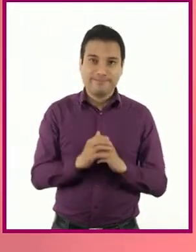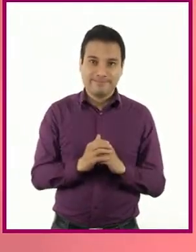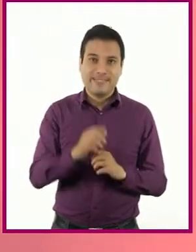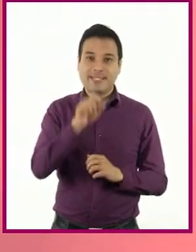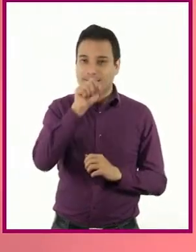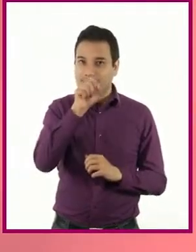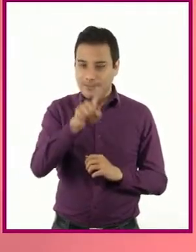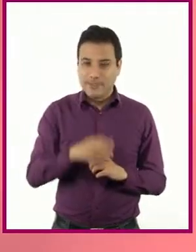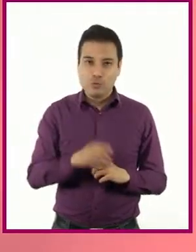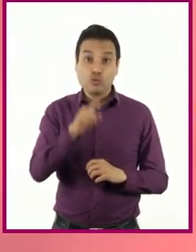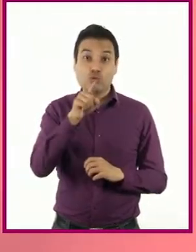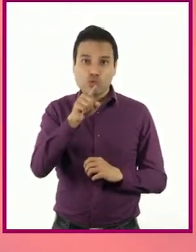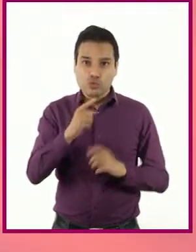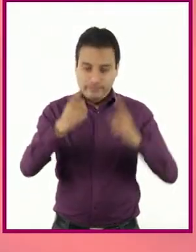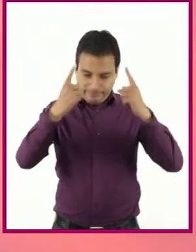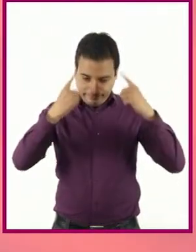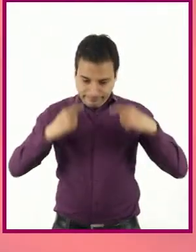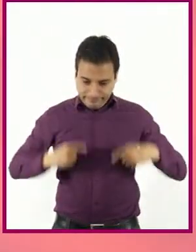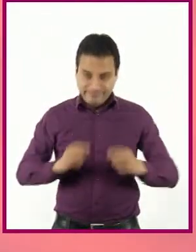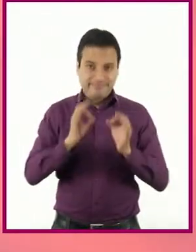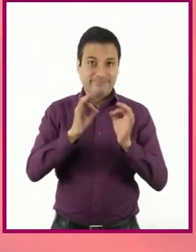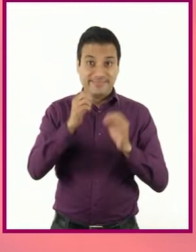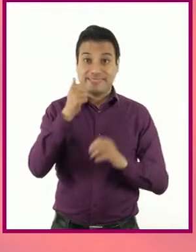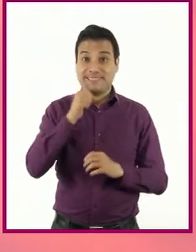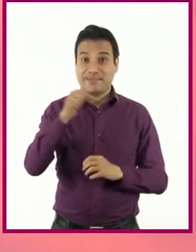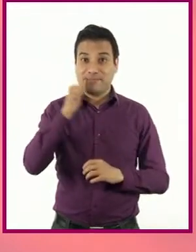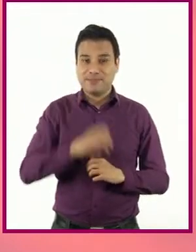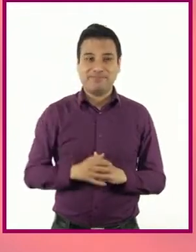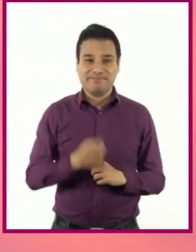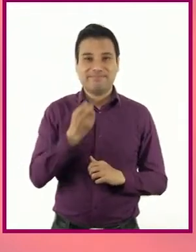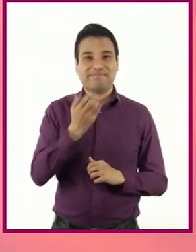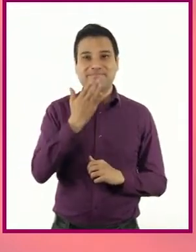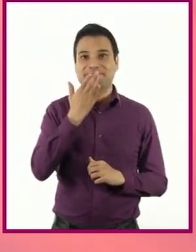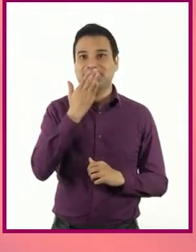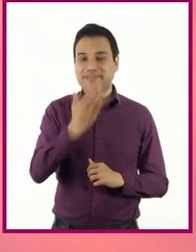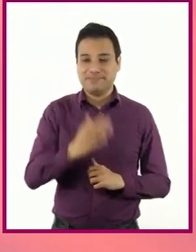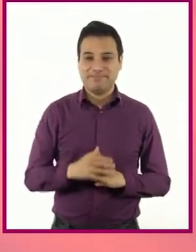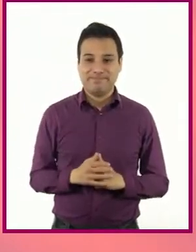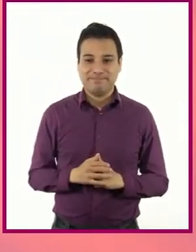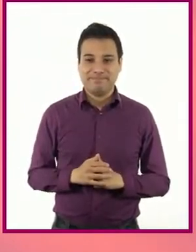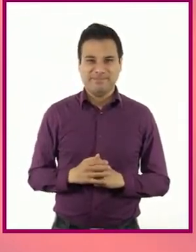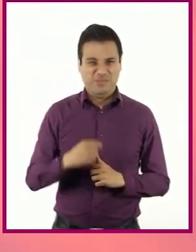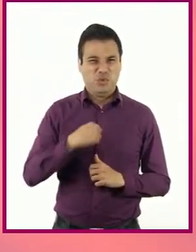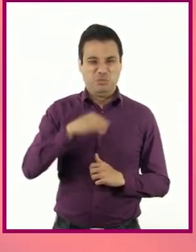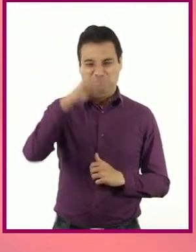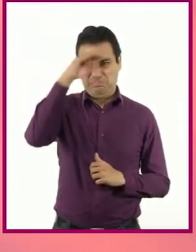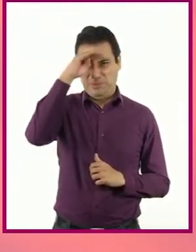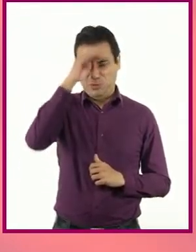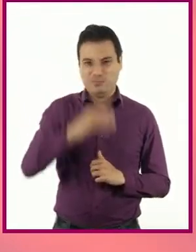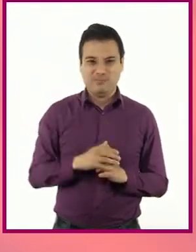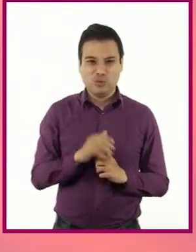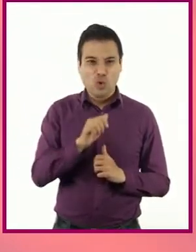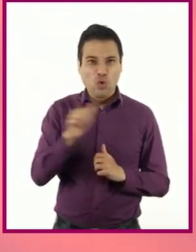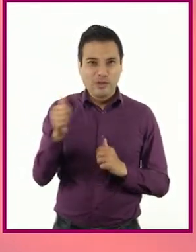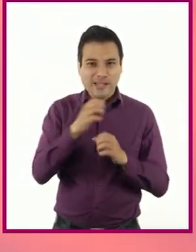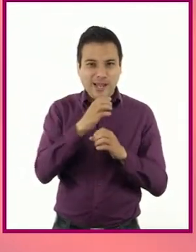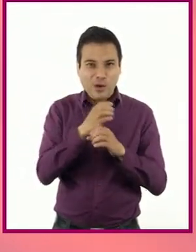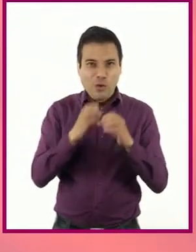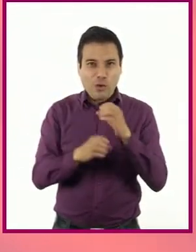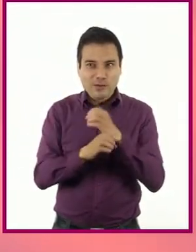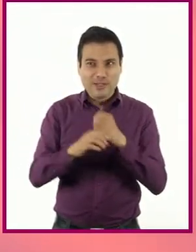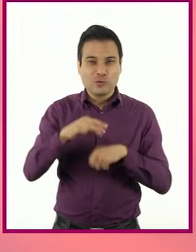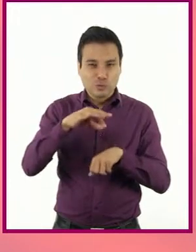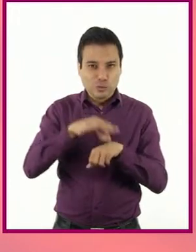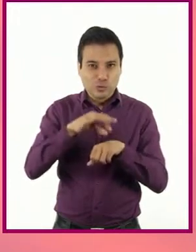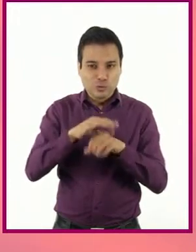al pendiente de tu persona. Tiene razón, maestra, pero ahora me quedo pensando en otra cosa que mencionó el doctor y es la